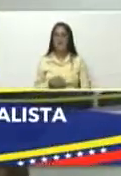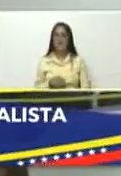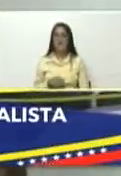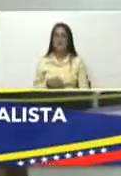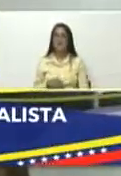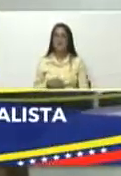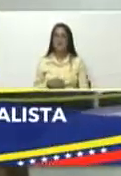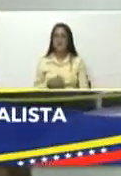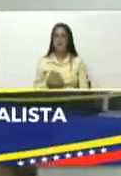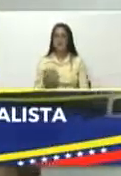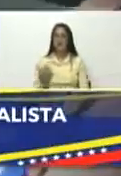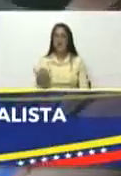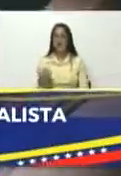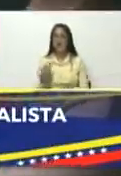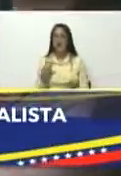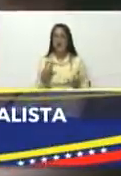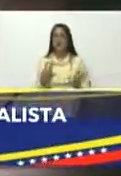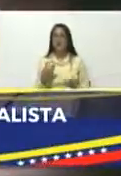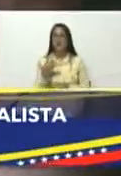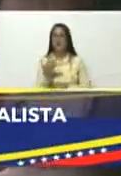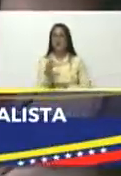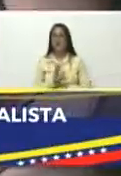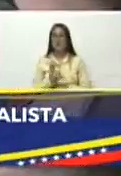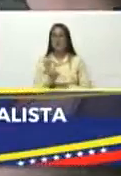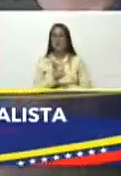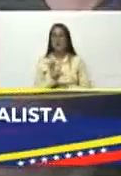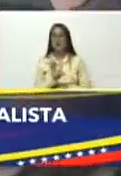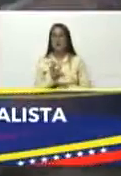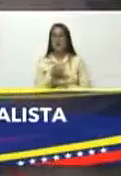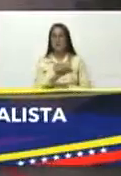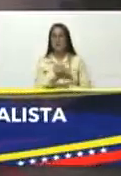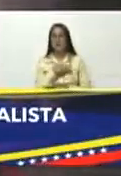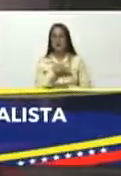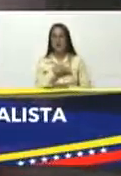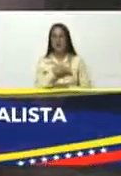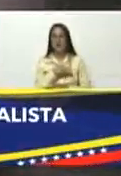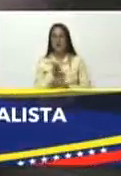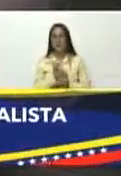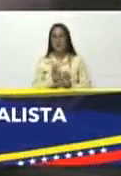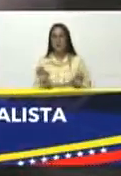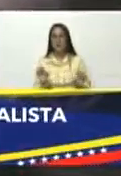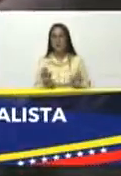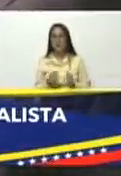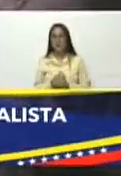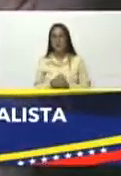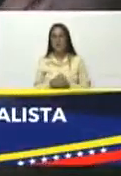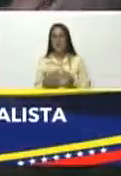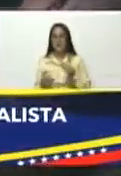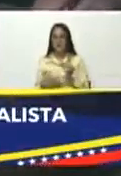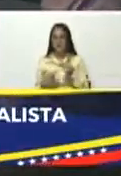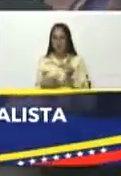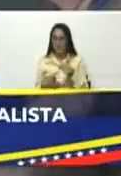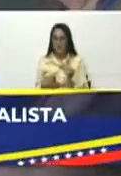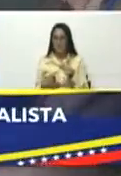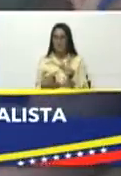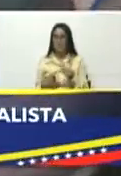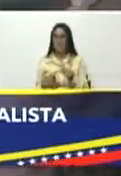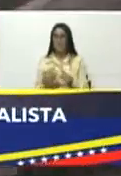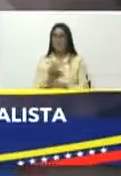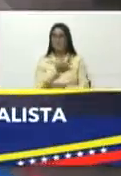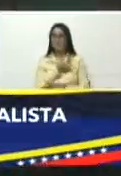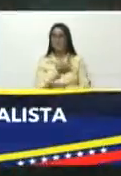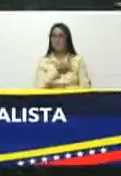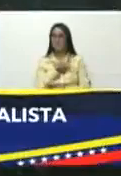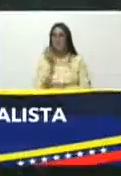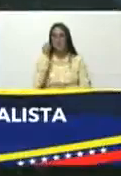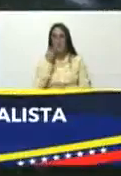Estamos en un 85%. Las misiones educativas, las misiones Robinson, Rivas y